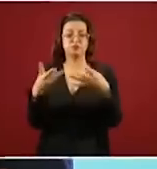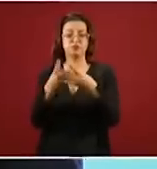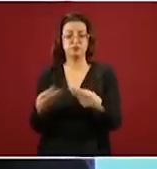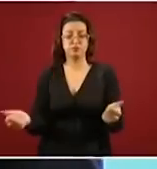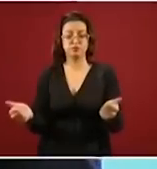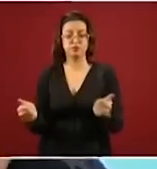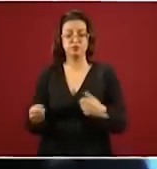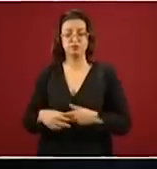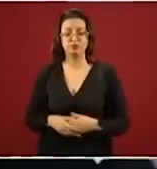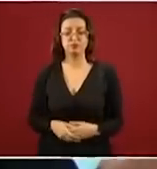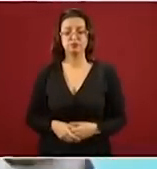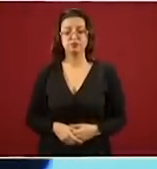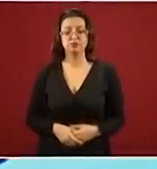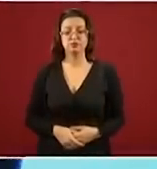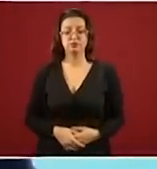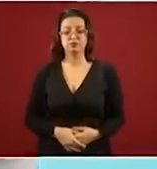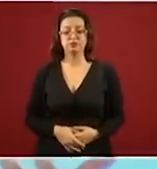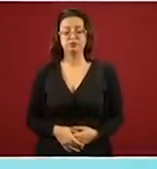ay